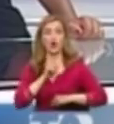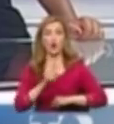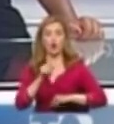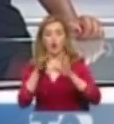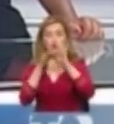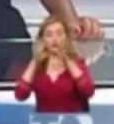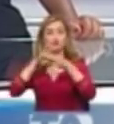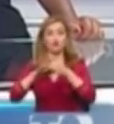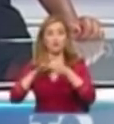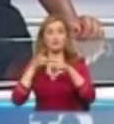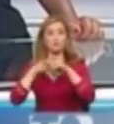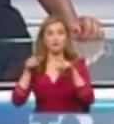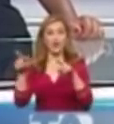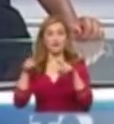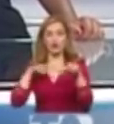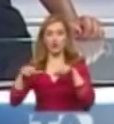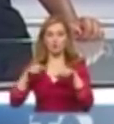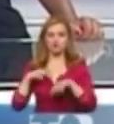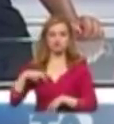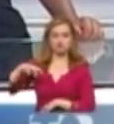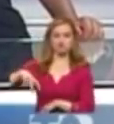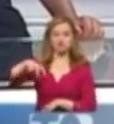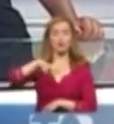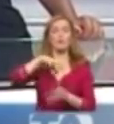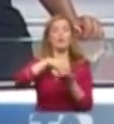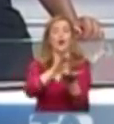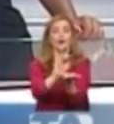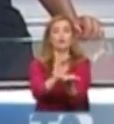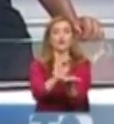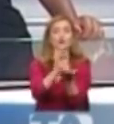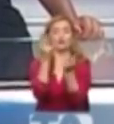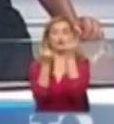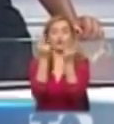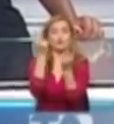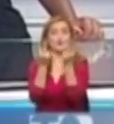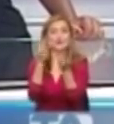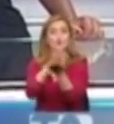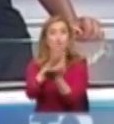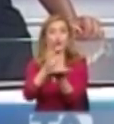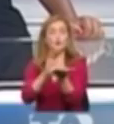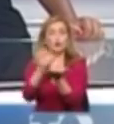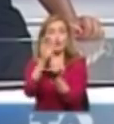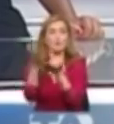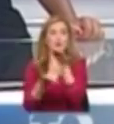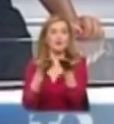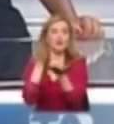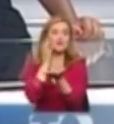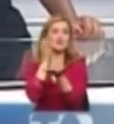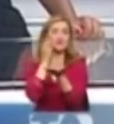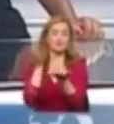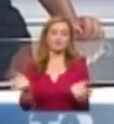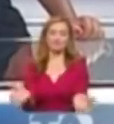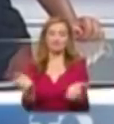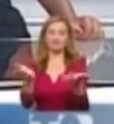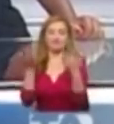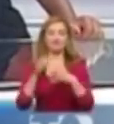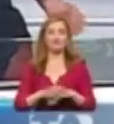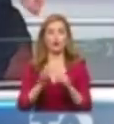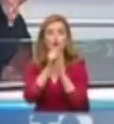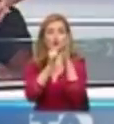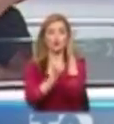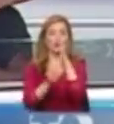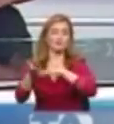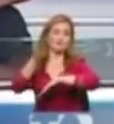provincia de Bolívar y visitó instituciones educativas para compartir su experiencia con jóvenes y así motivarlos. Esto como parte de su